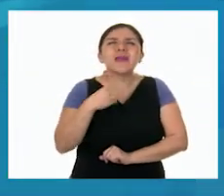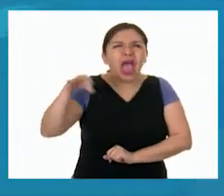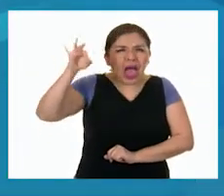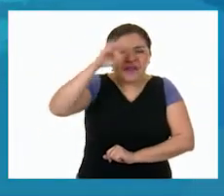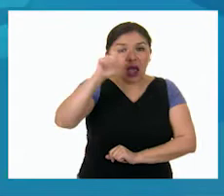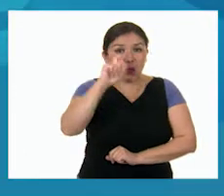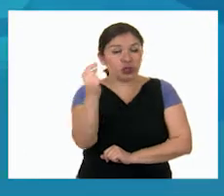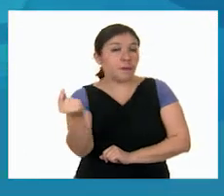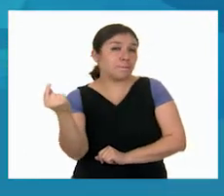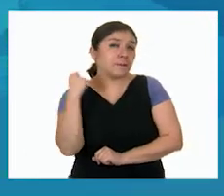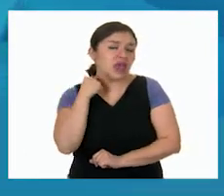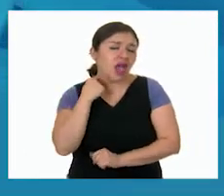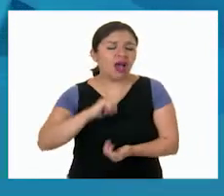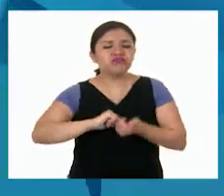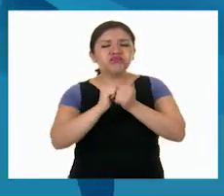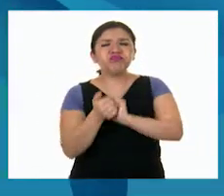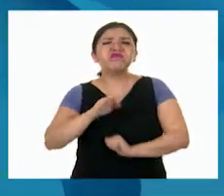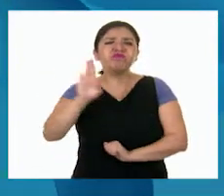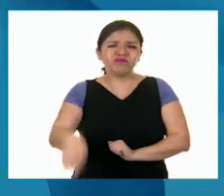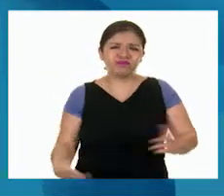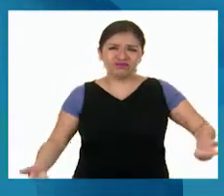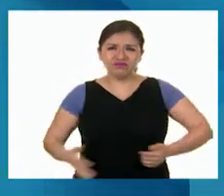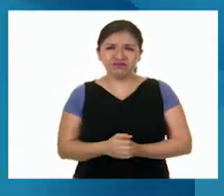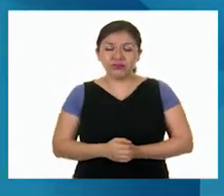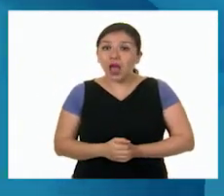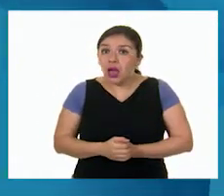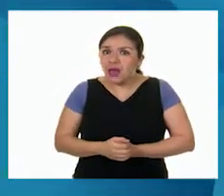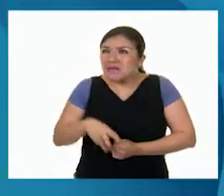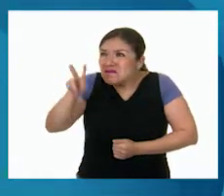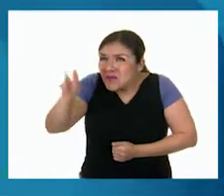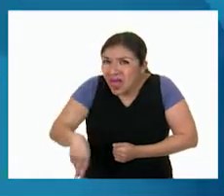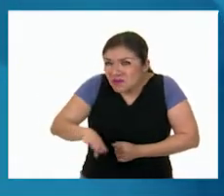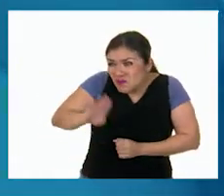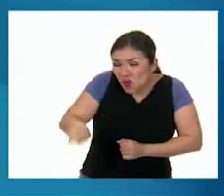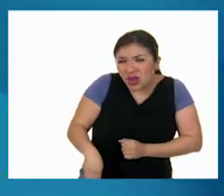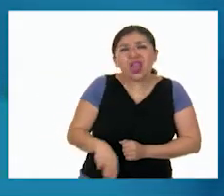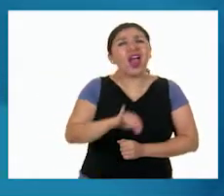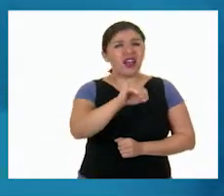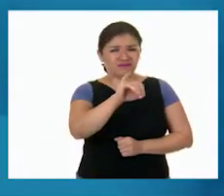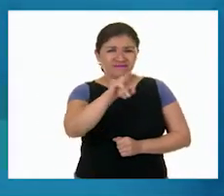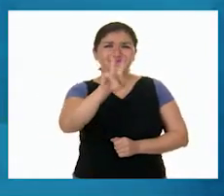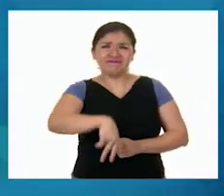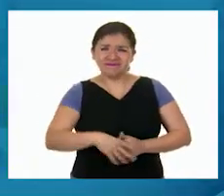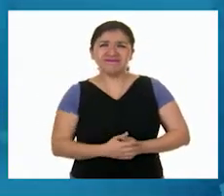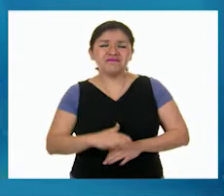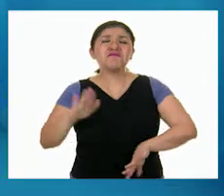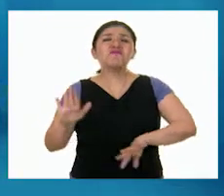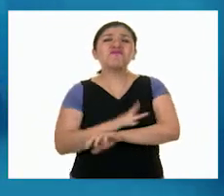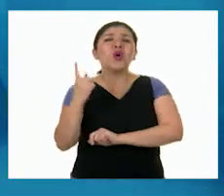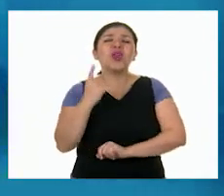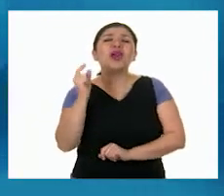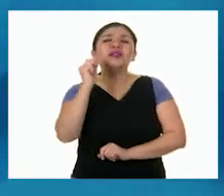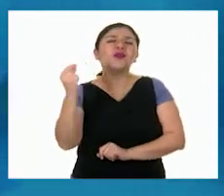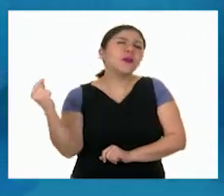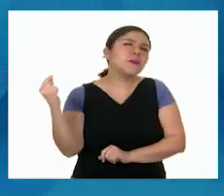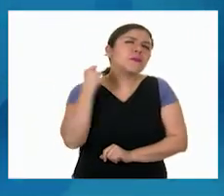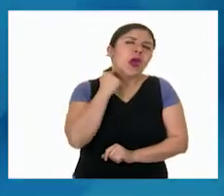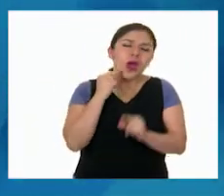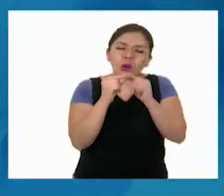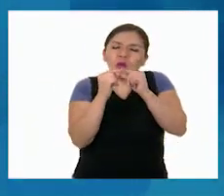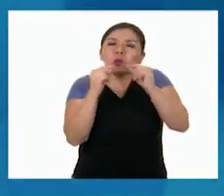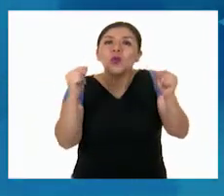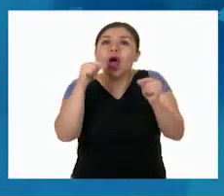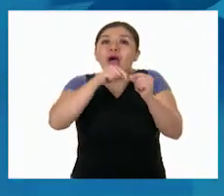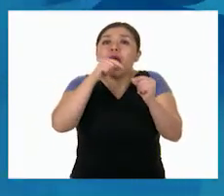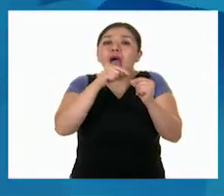cuando pican, se mueren. ¿De verdad? Sí, Raulito, porque se queda el aguijón y con